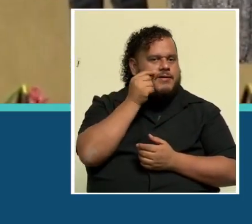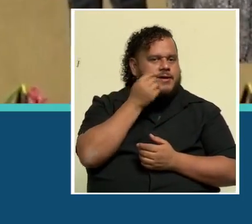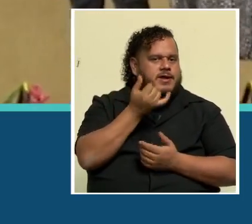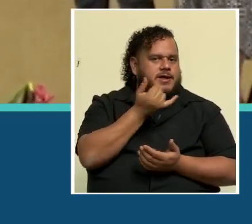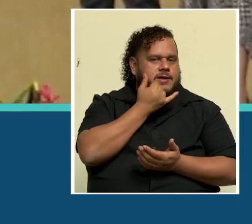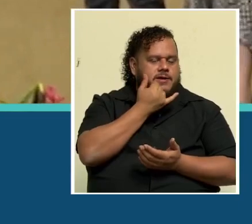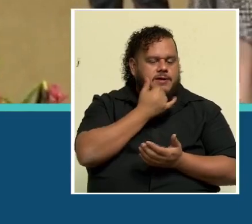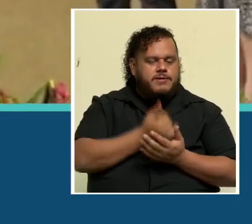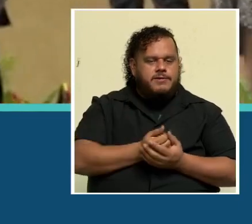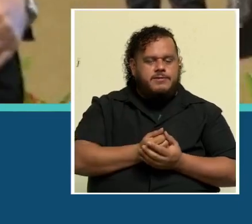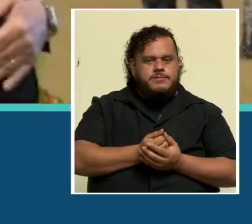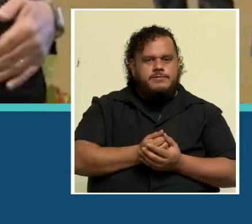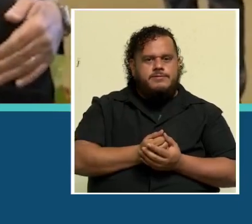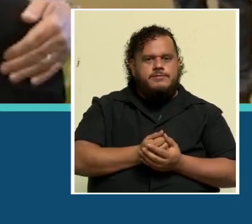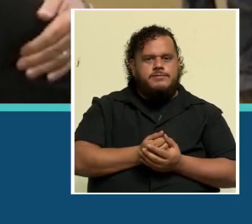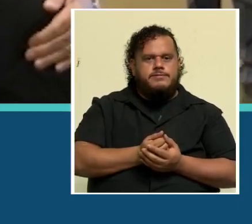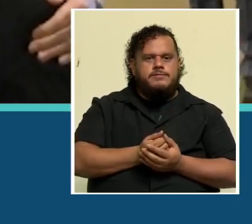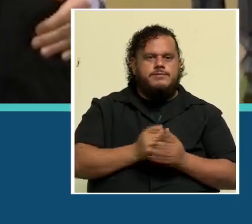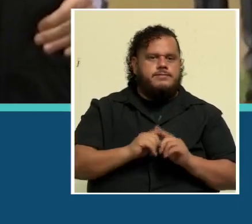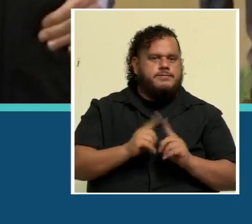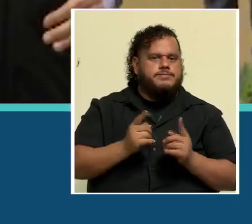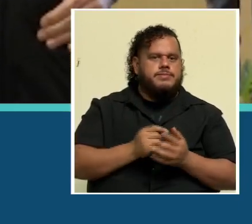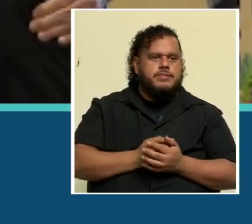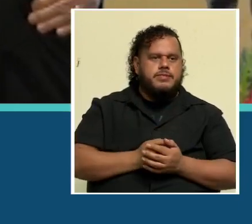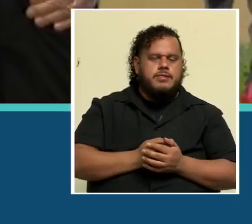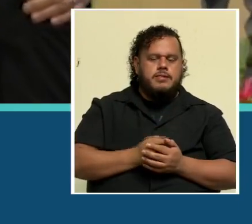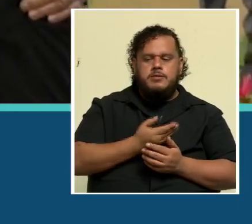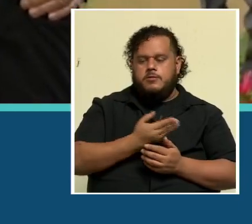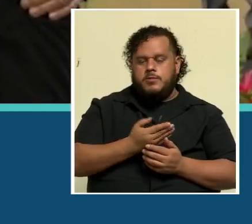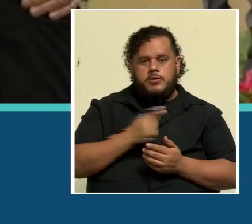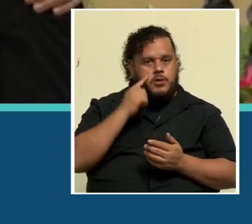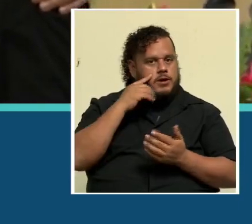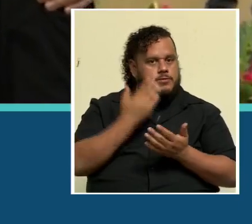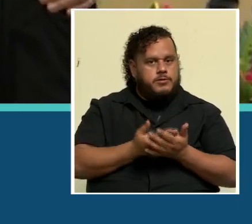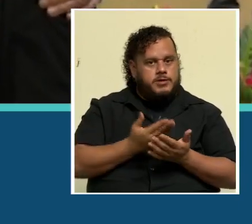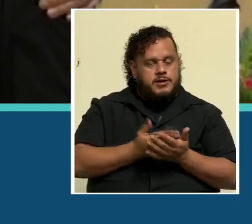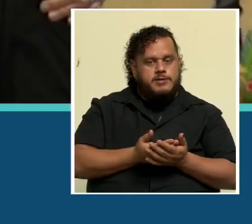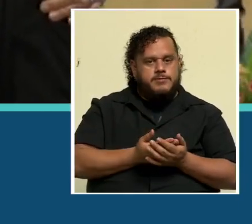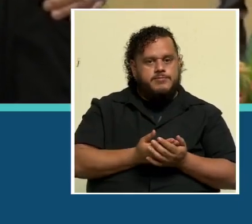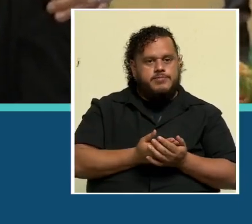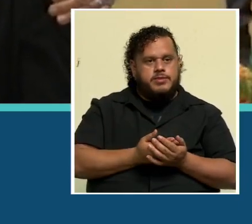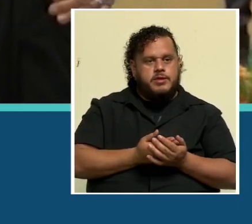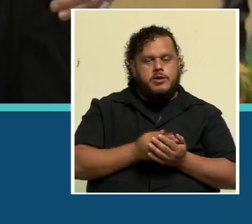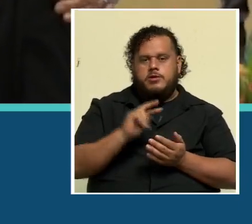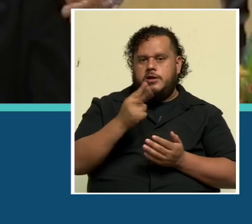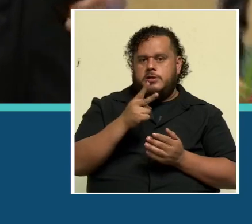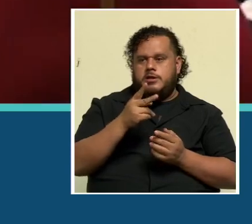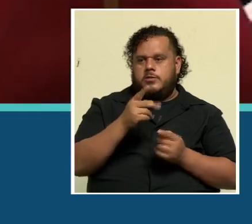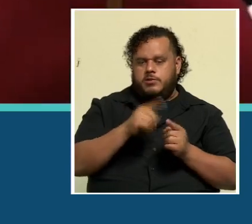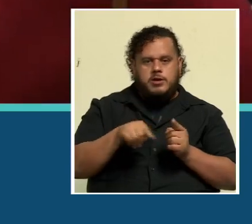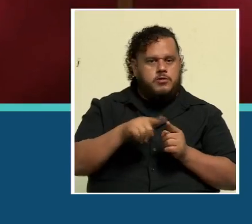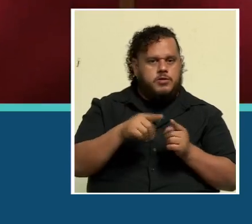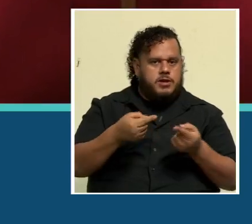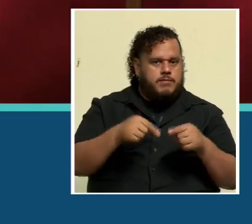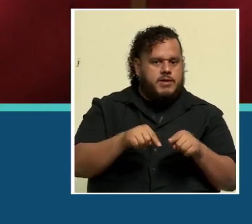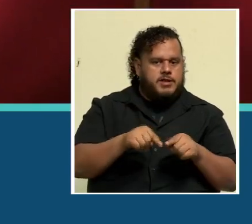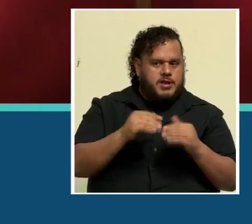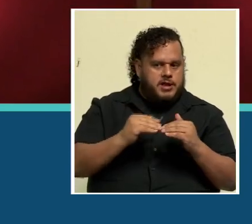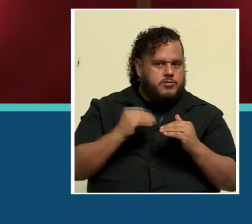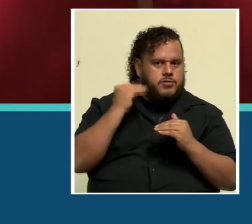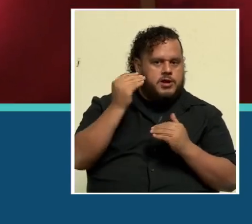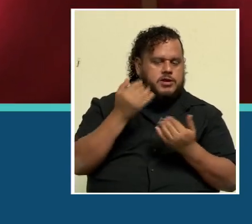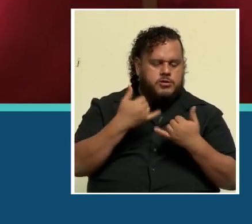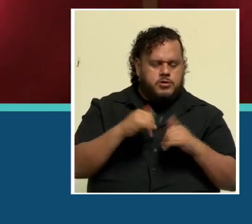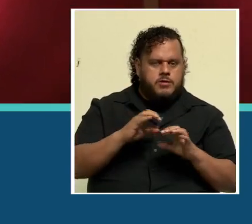ocurrirá. Aun y cuando la probabilidad de que una segunda ronda ocurra es muy alta,